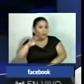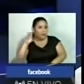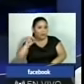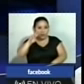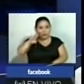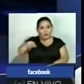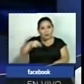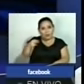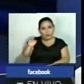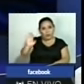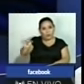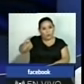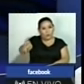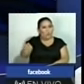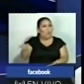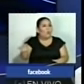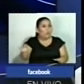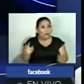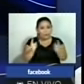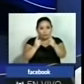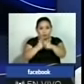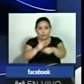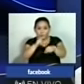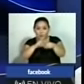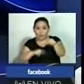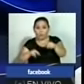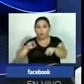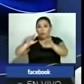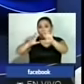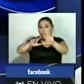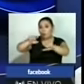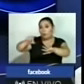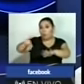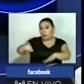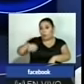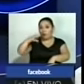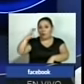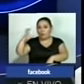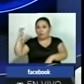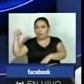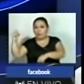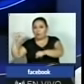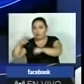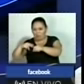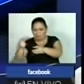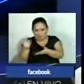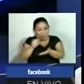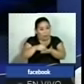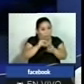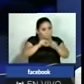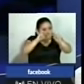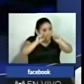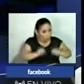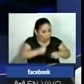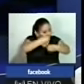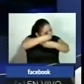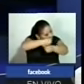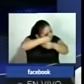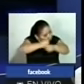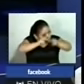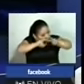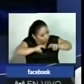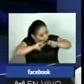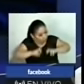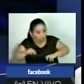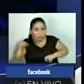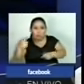es decir, 8.000 millones de dólares para financiar el desarrollo de una vacuna contra el nuevo coronavirus, pese a que